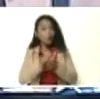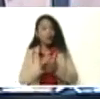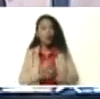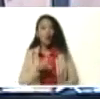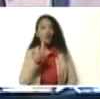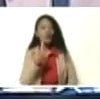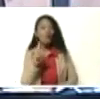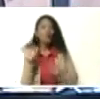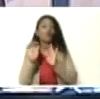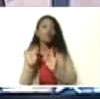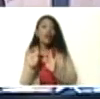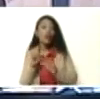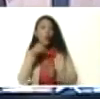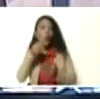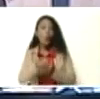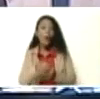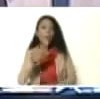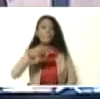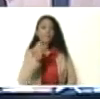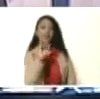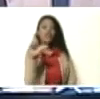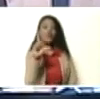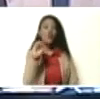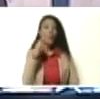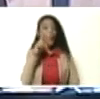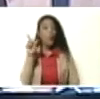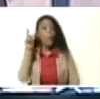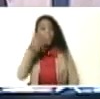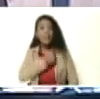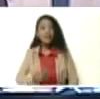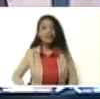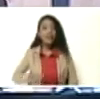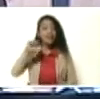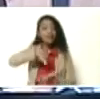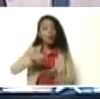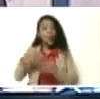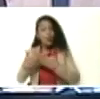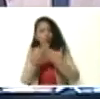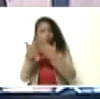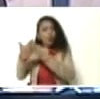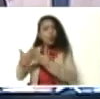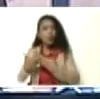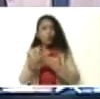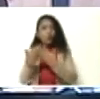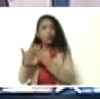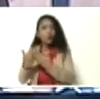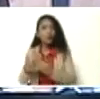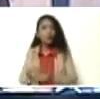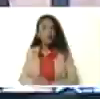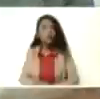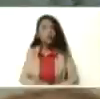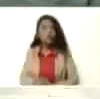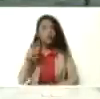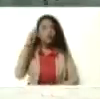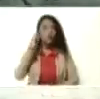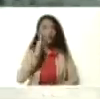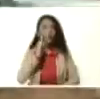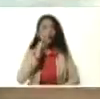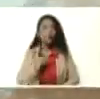lo llaman el Pillo, Pedro Calzadilla, presidente del Centro de Estudios Simón